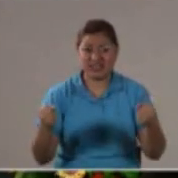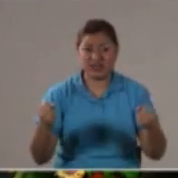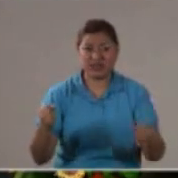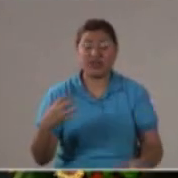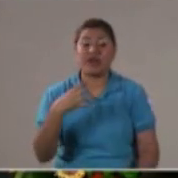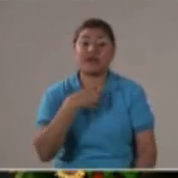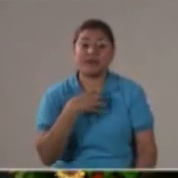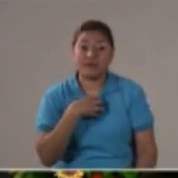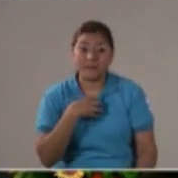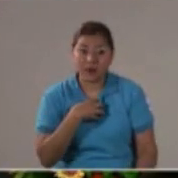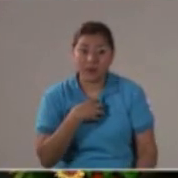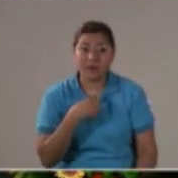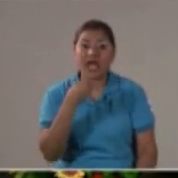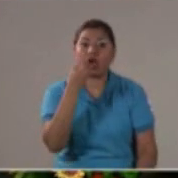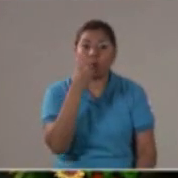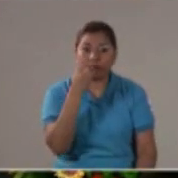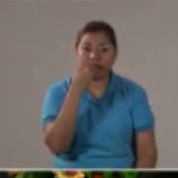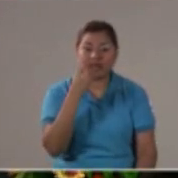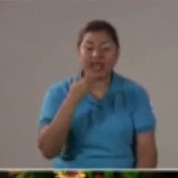propio pan.